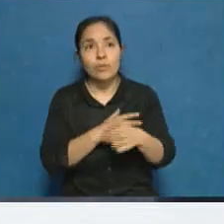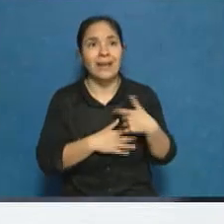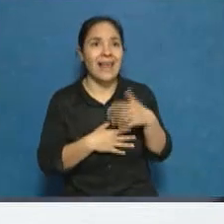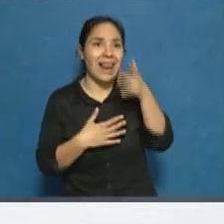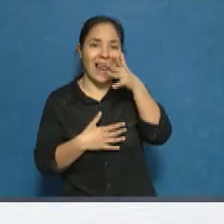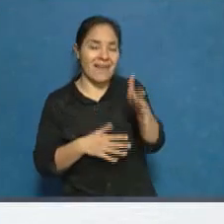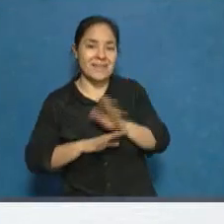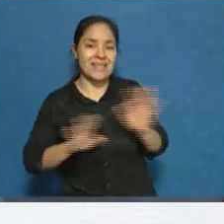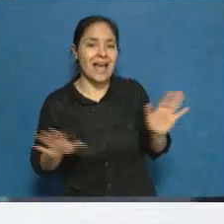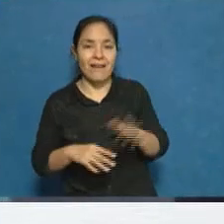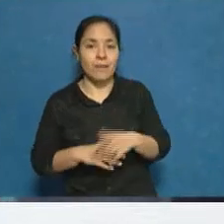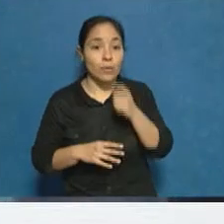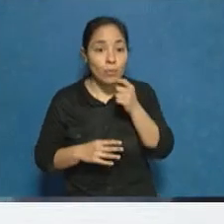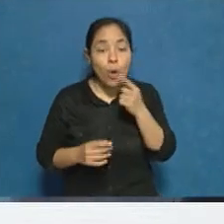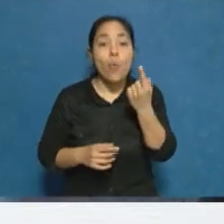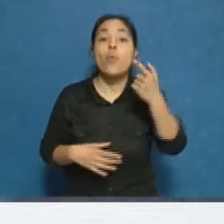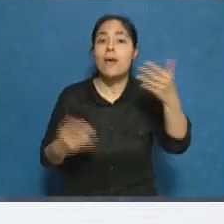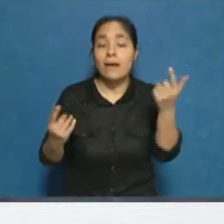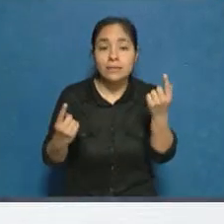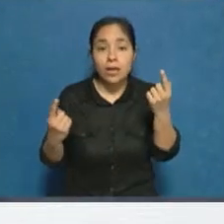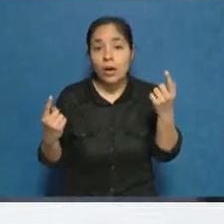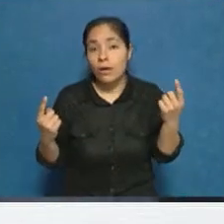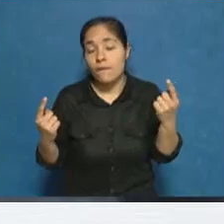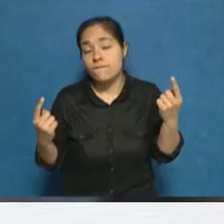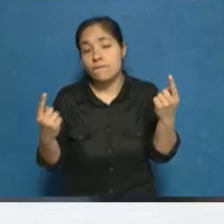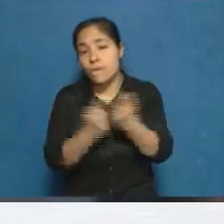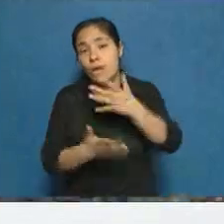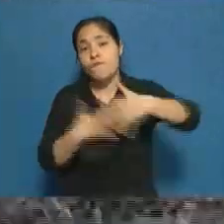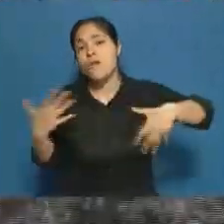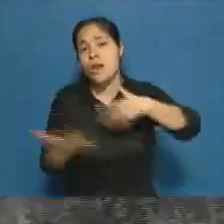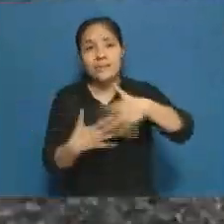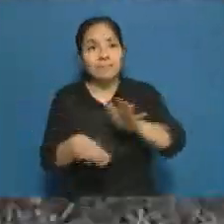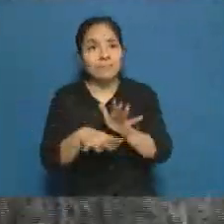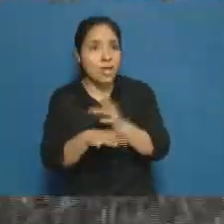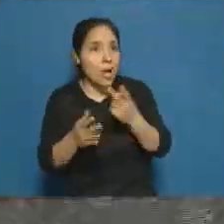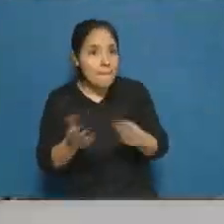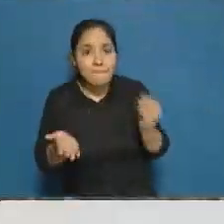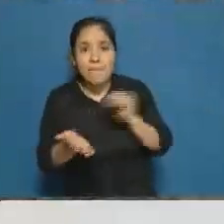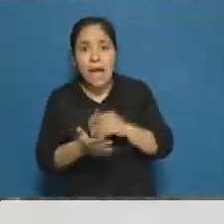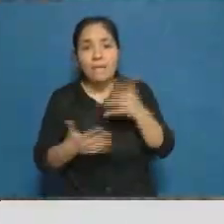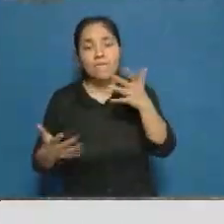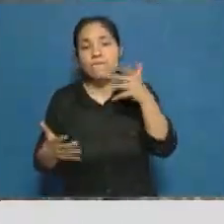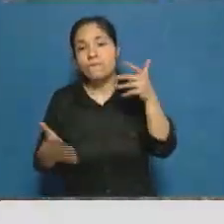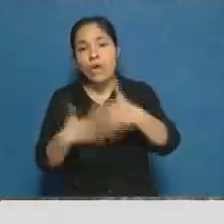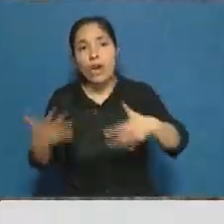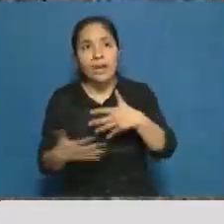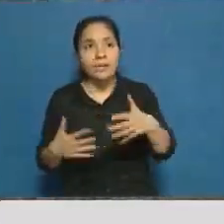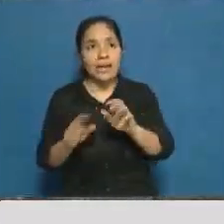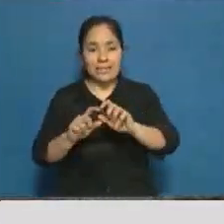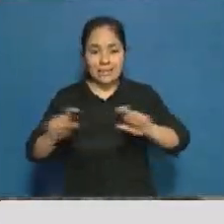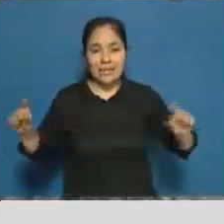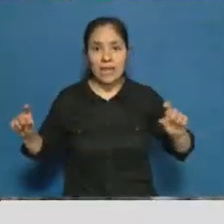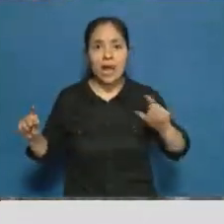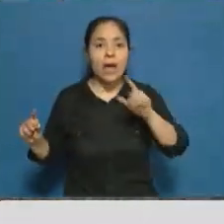hecho de violencia se haya respondido, tal vez como dicen todos los tupungatinos, con más violencia. Encontrarte con cintas de luto,